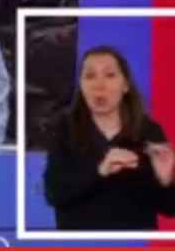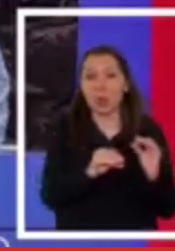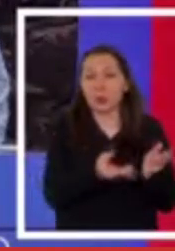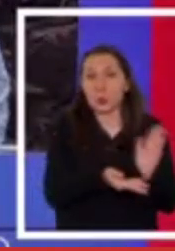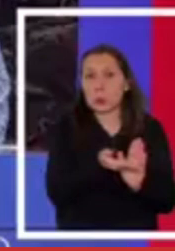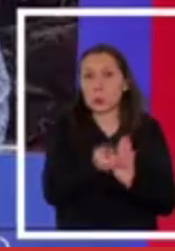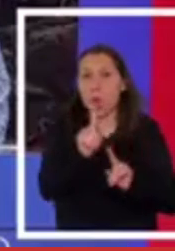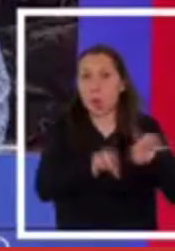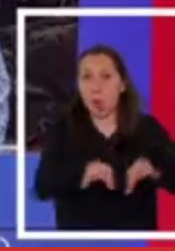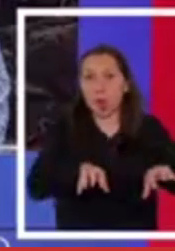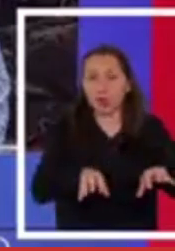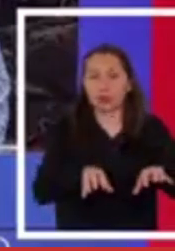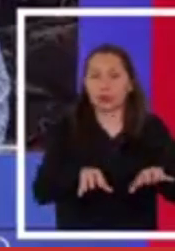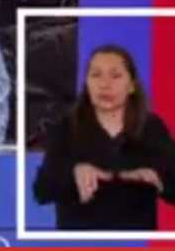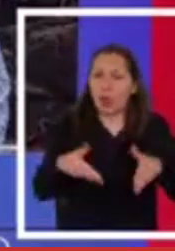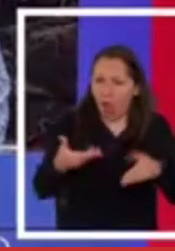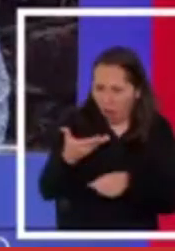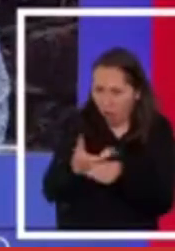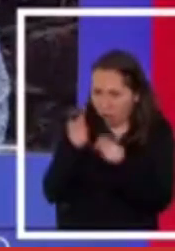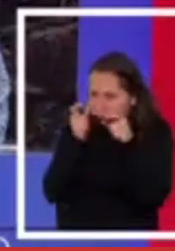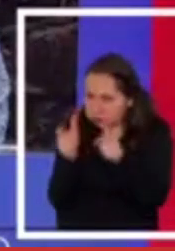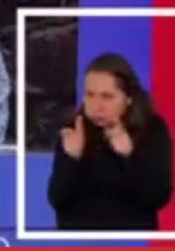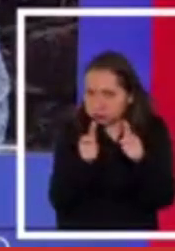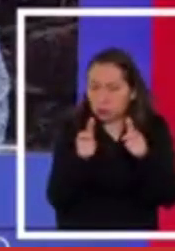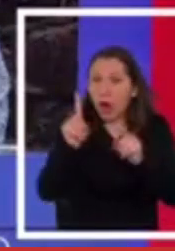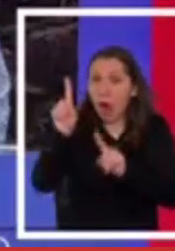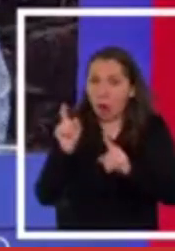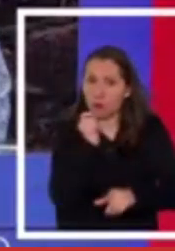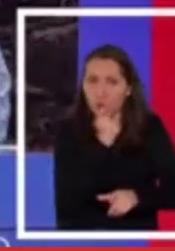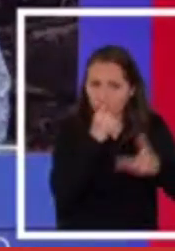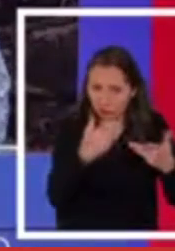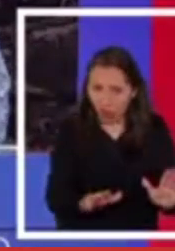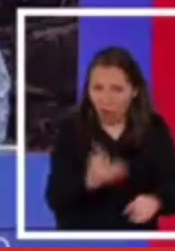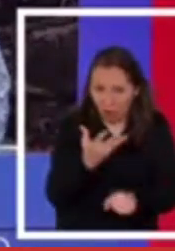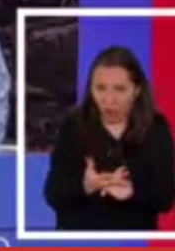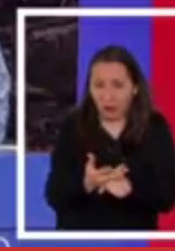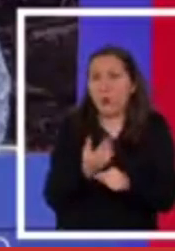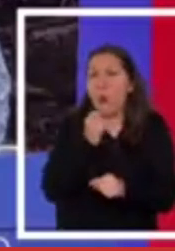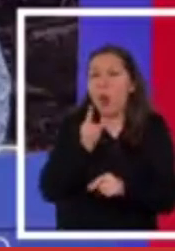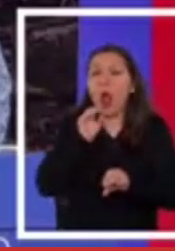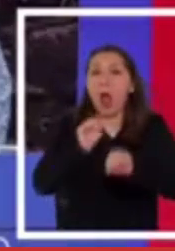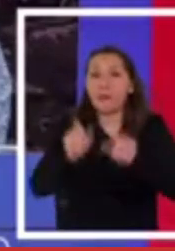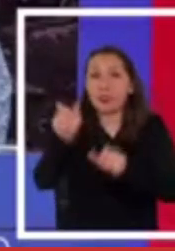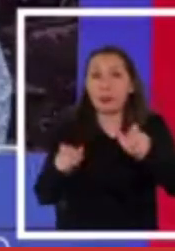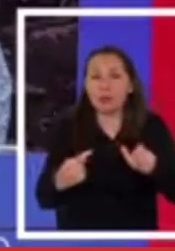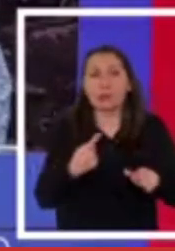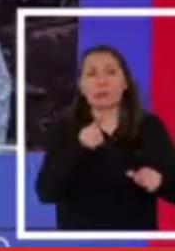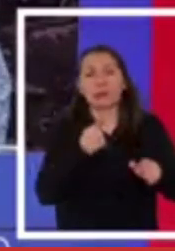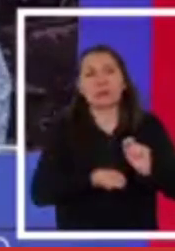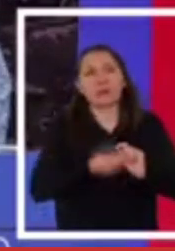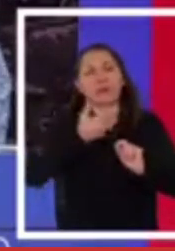en determinados productos existe fiscalización se han recibido denuncias y cuál es el llamado también a los clientes que podrían ver